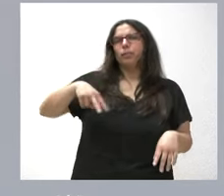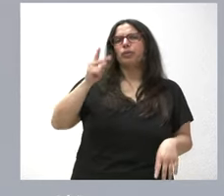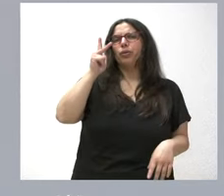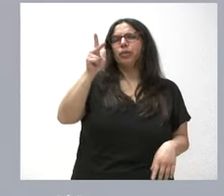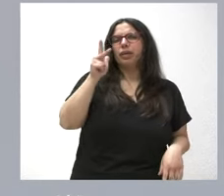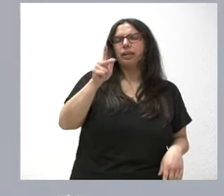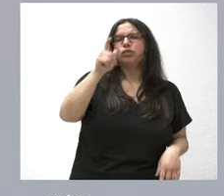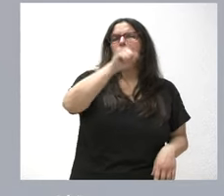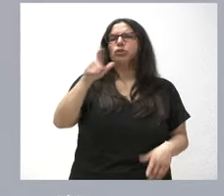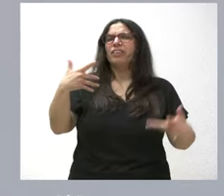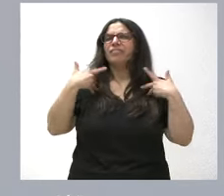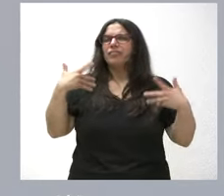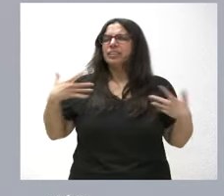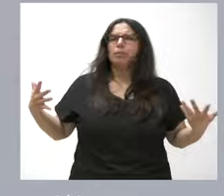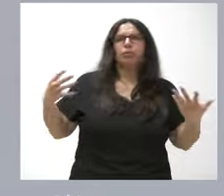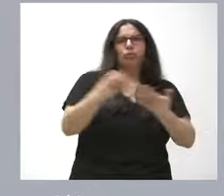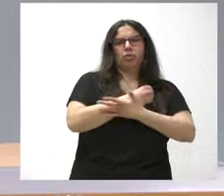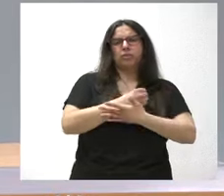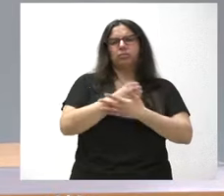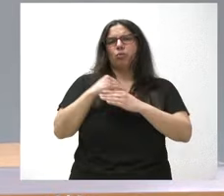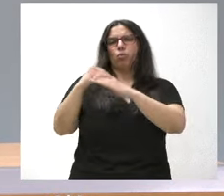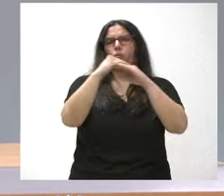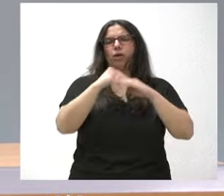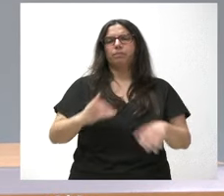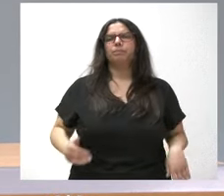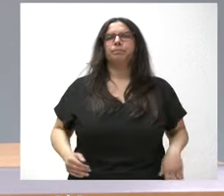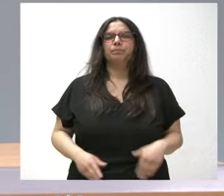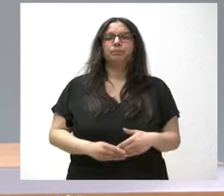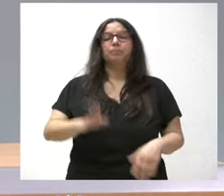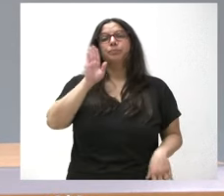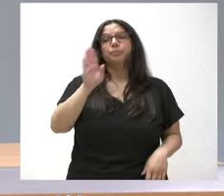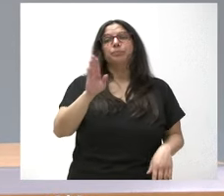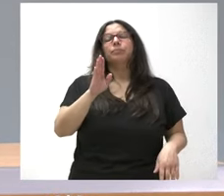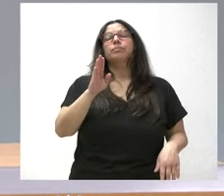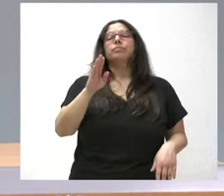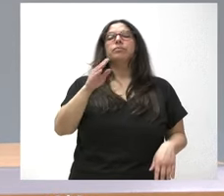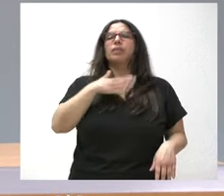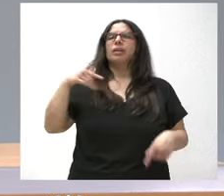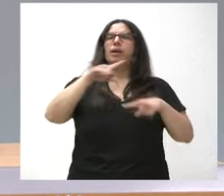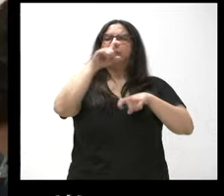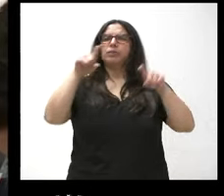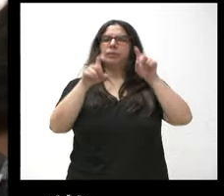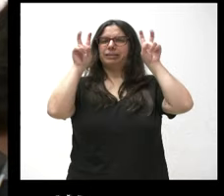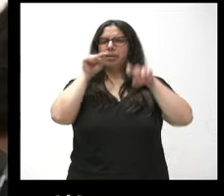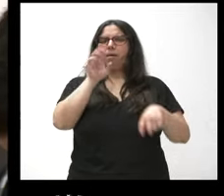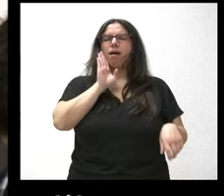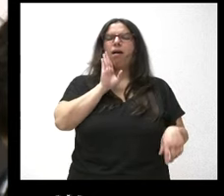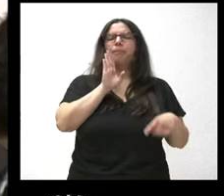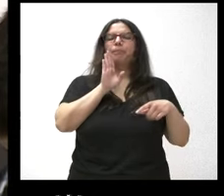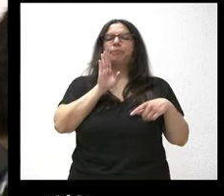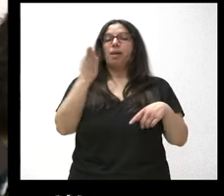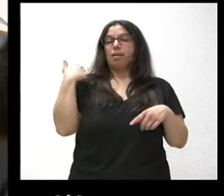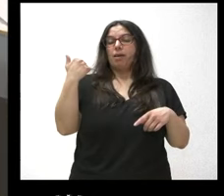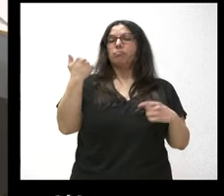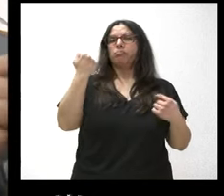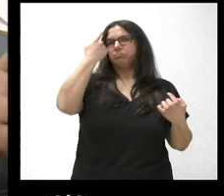de todas las víctimas sin ninguna exclusión. Hola, buenas. Me gustaría hacerle una serie de preguntas sobre este tema. Tras conocerse ayer